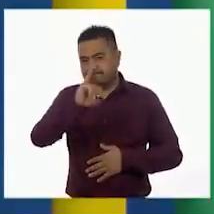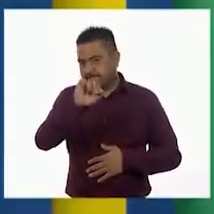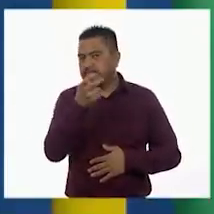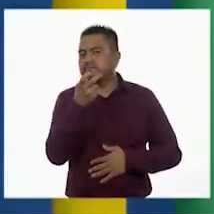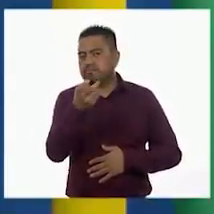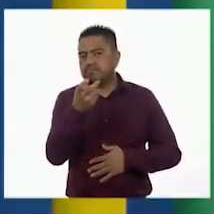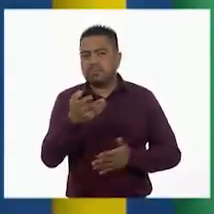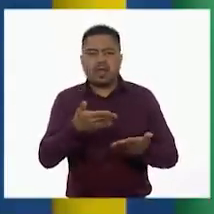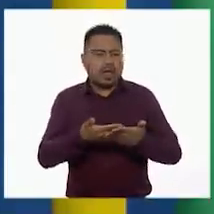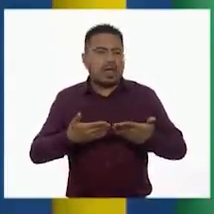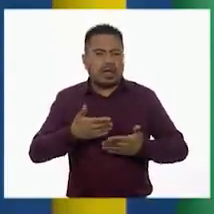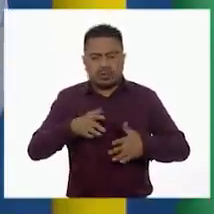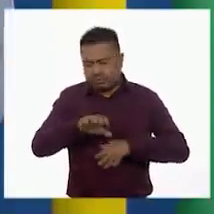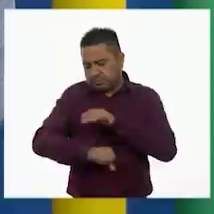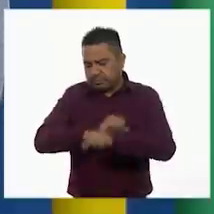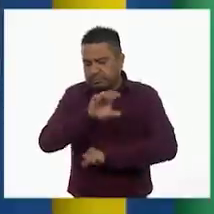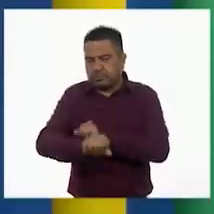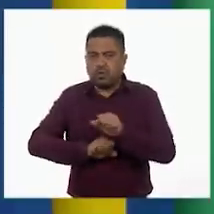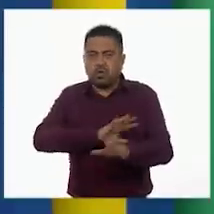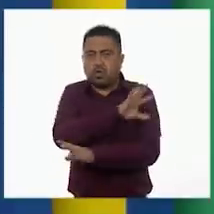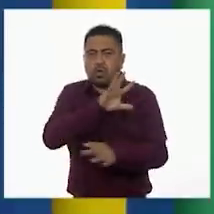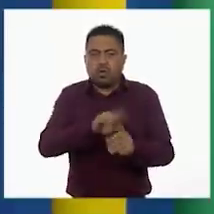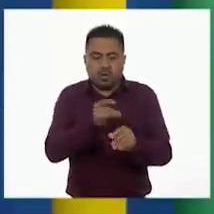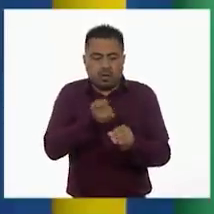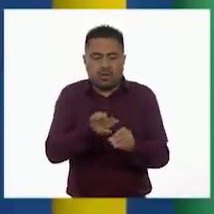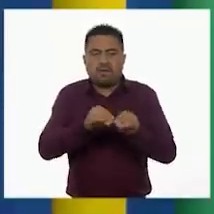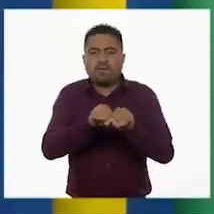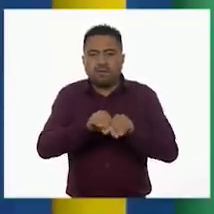Correcto, vamos a recolectar la información.